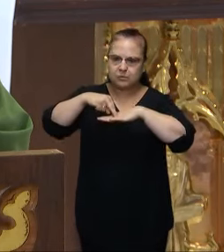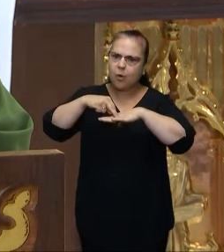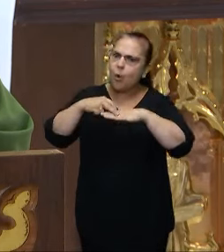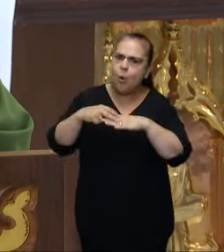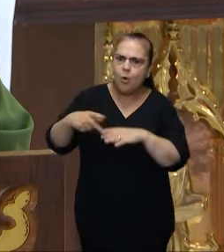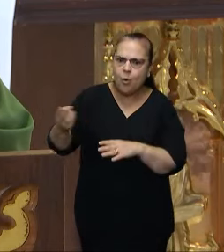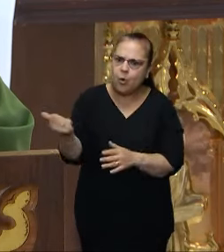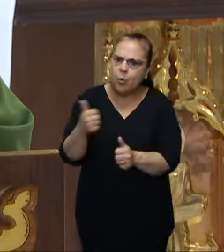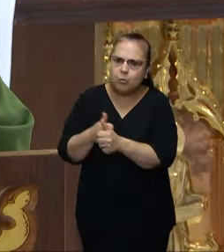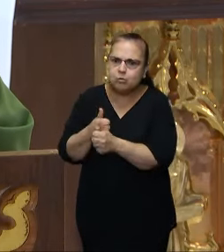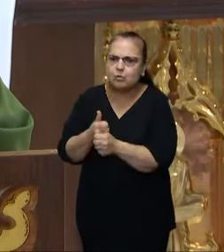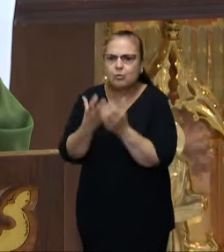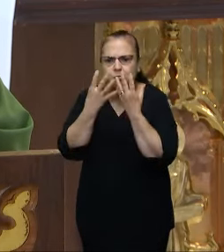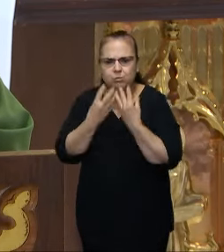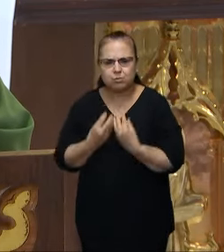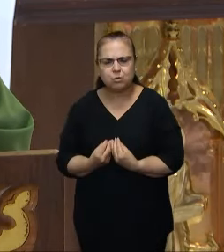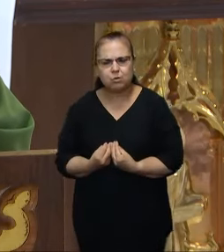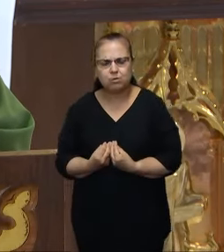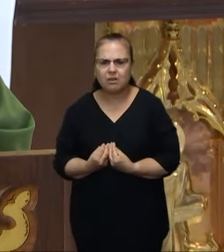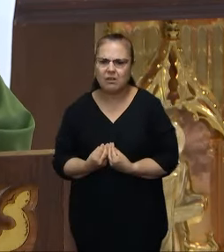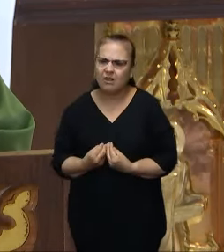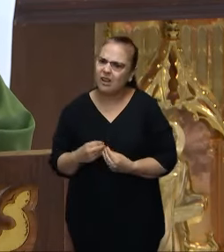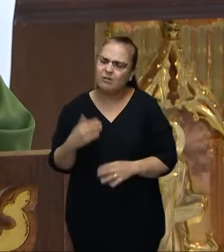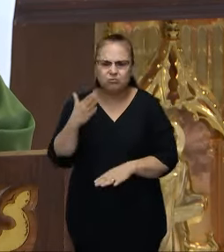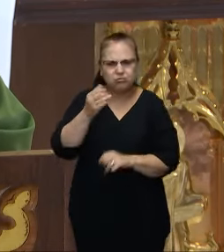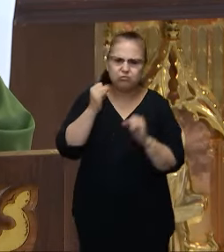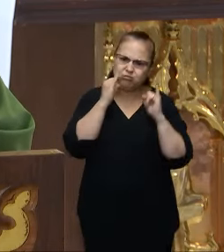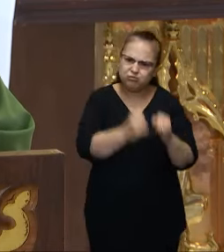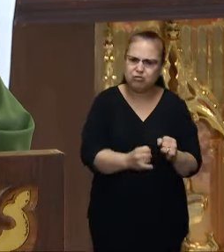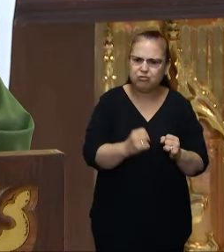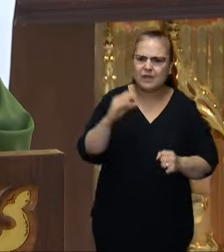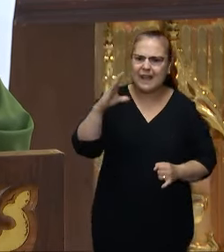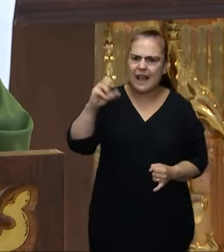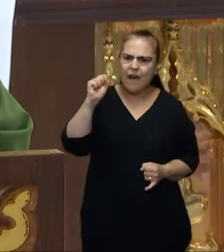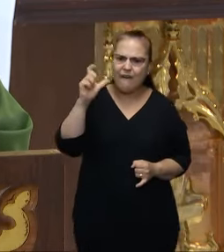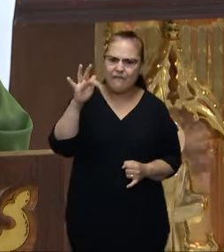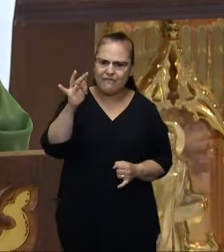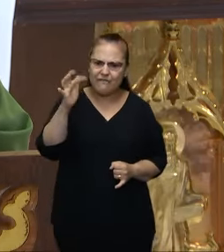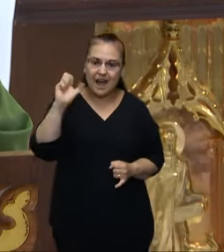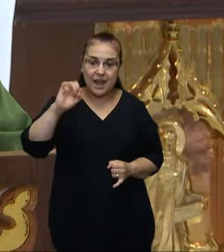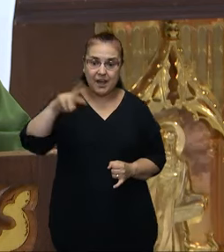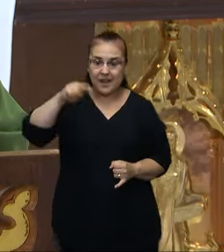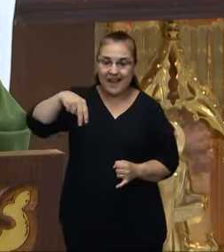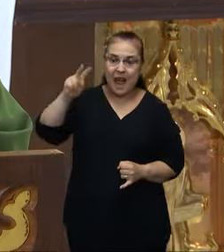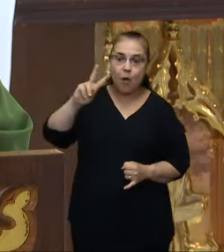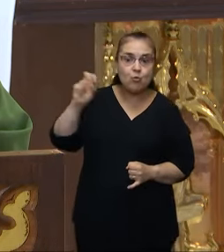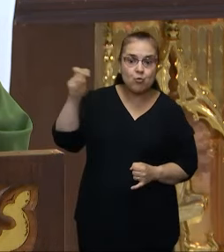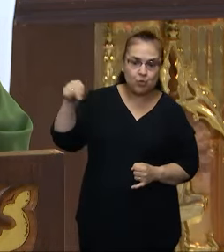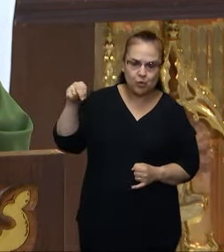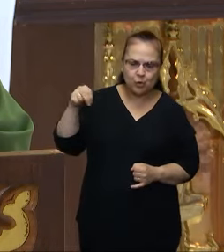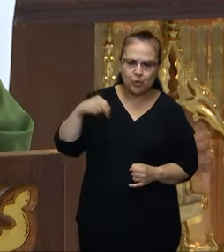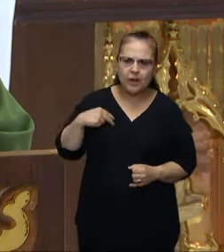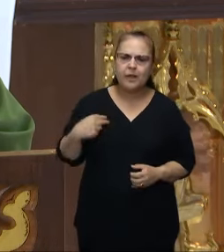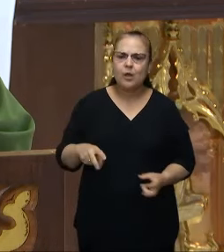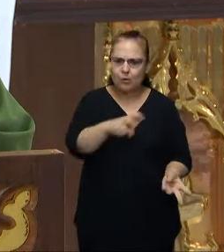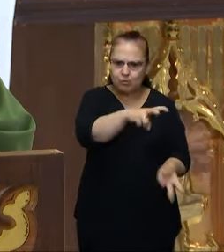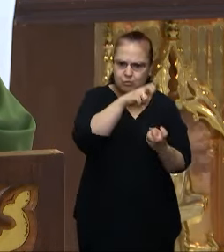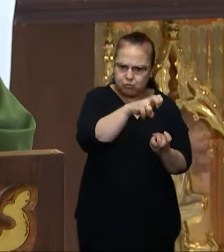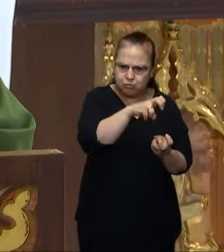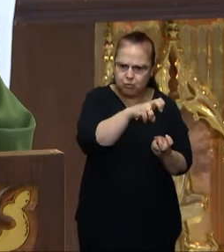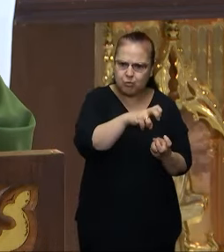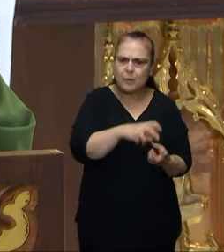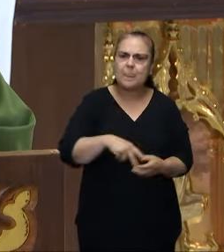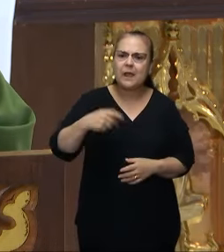muy tristes cuando llegaron a cafarnaún los que cobraban el impuesto de las dos dracmas se acercaron a Pedro y